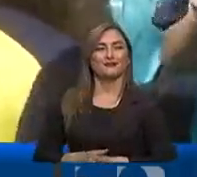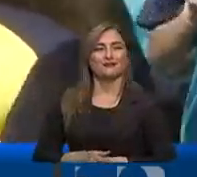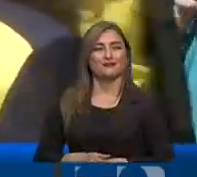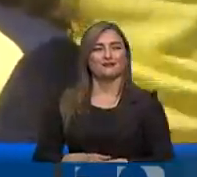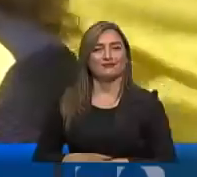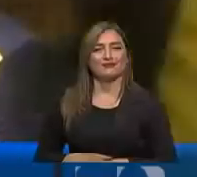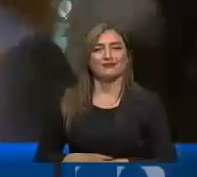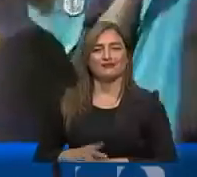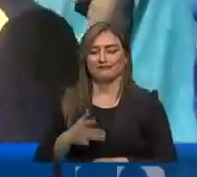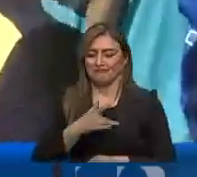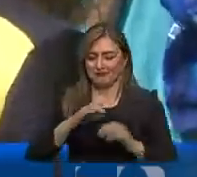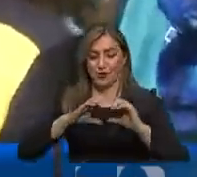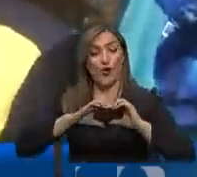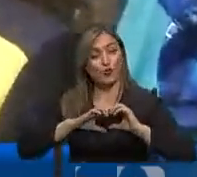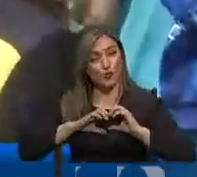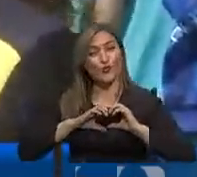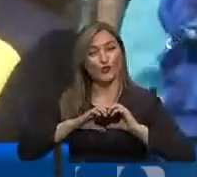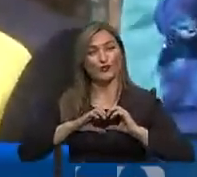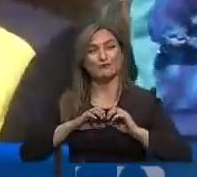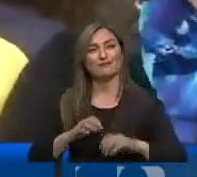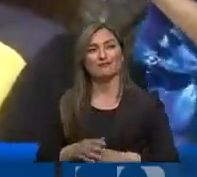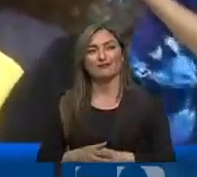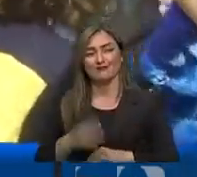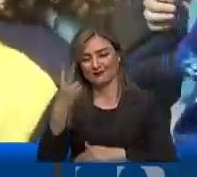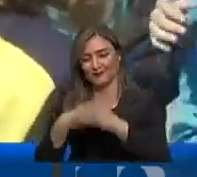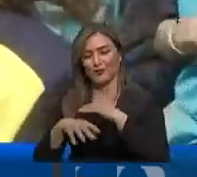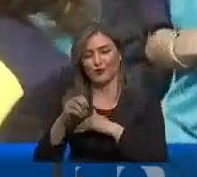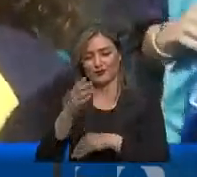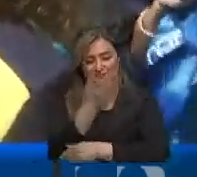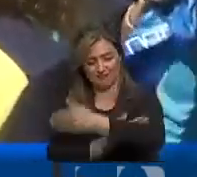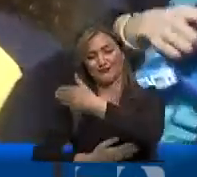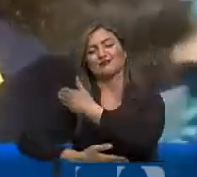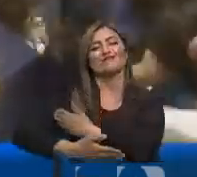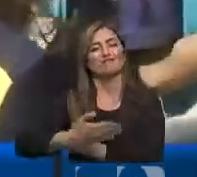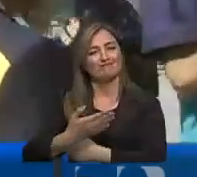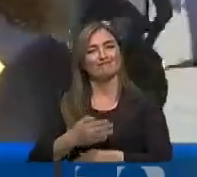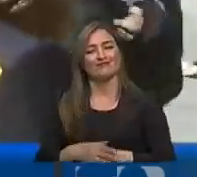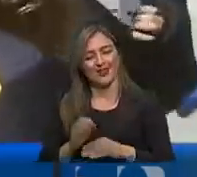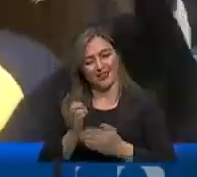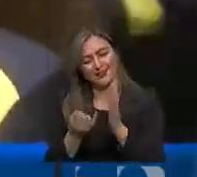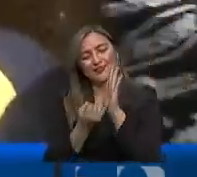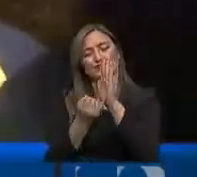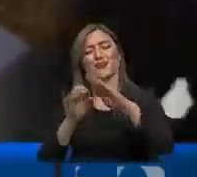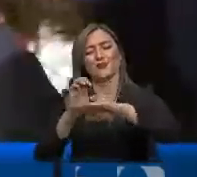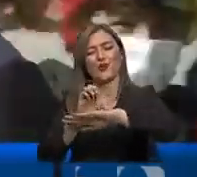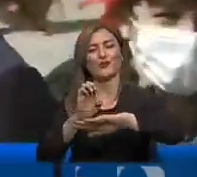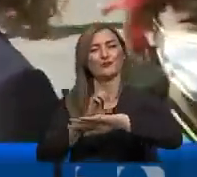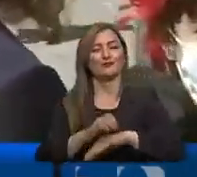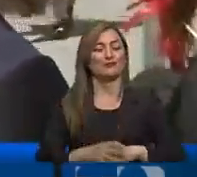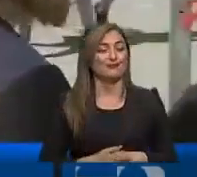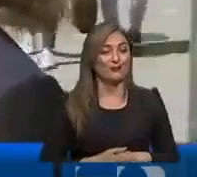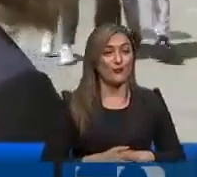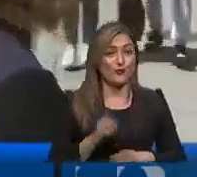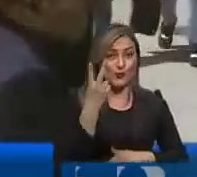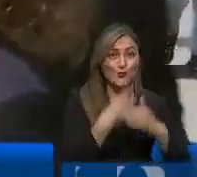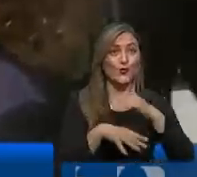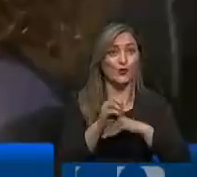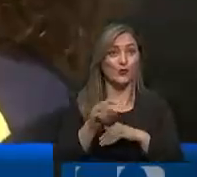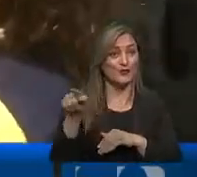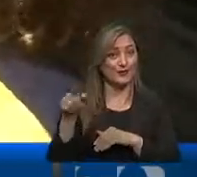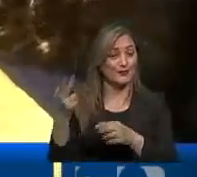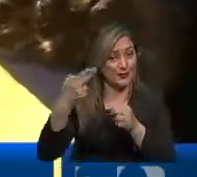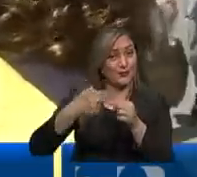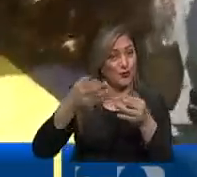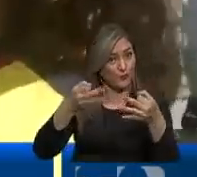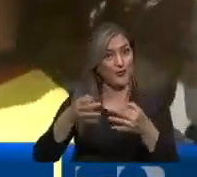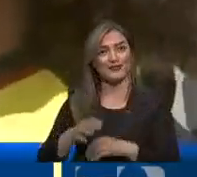pero de corazón, a vestir que mi hijo vista su camiseta de aquí de la tri. Oiga, señora, ya su hijo le dijo que va a ser titular,